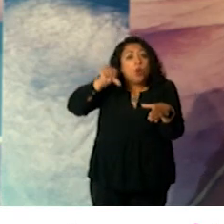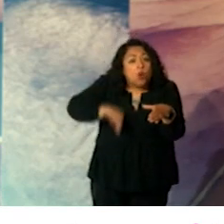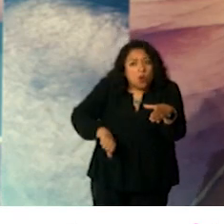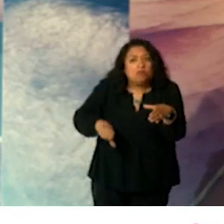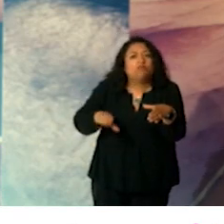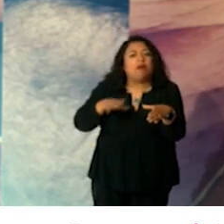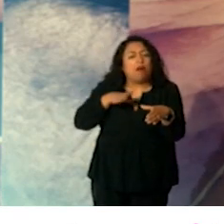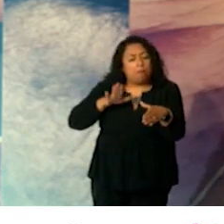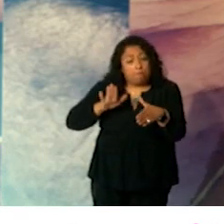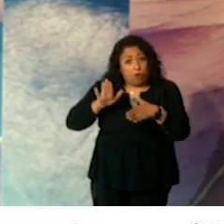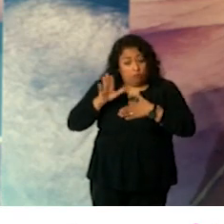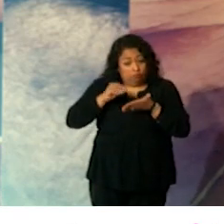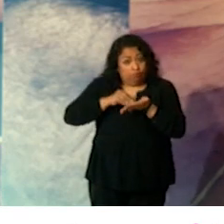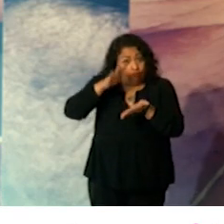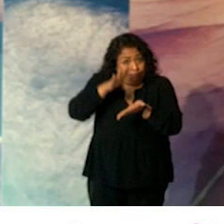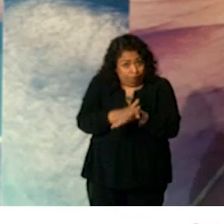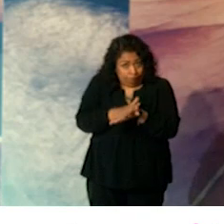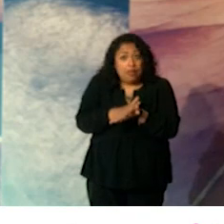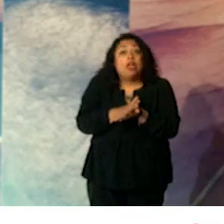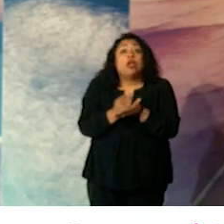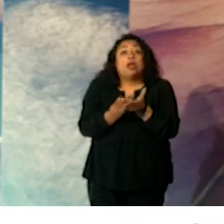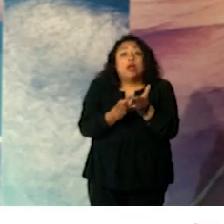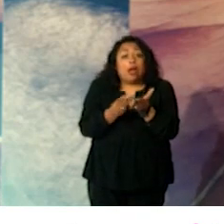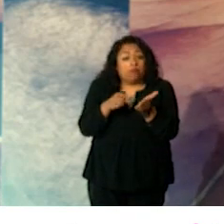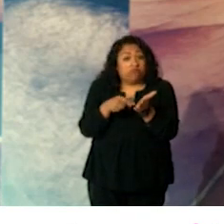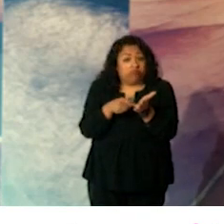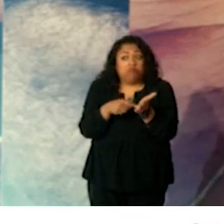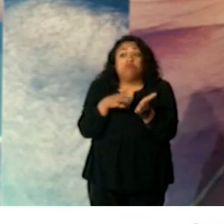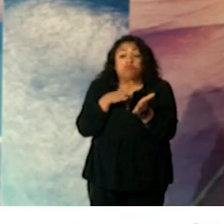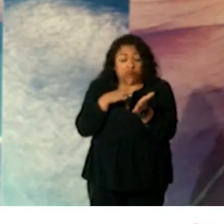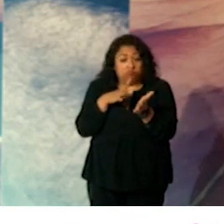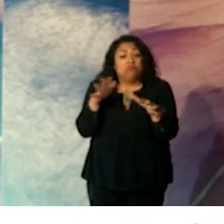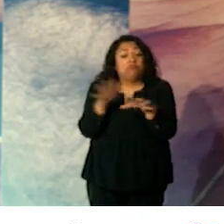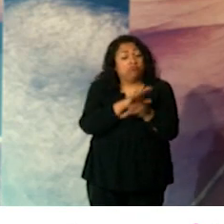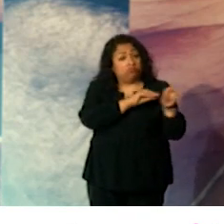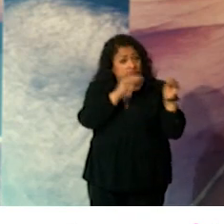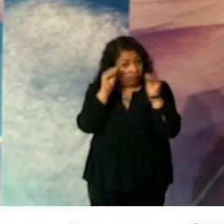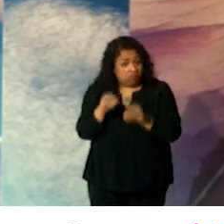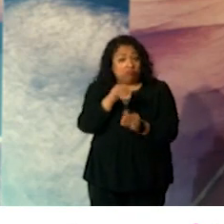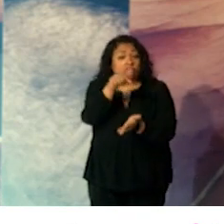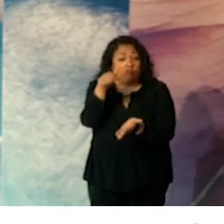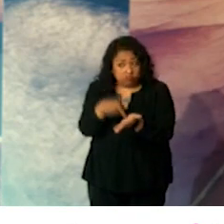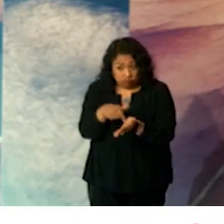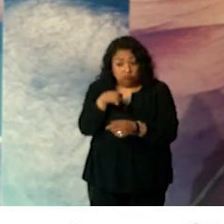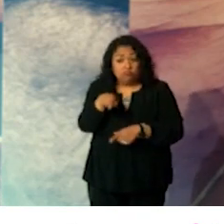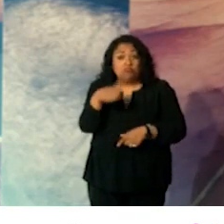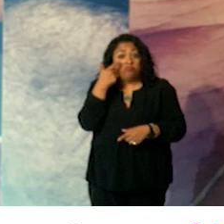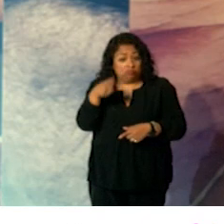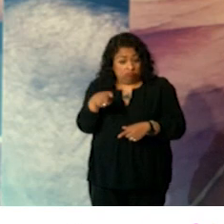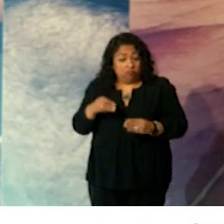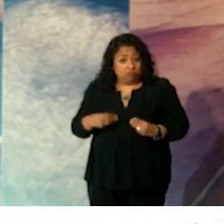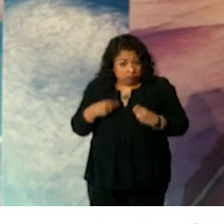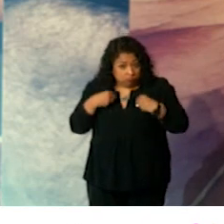la promesa escrita en sus nuevas escrituras de que se les va a reubicar en un lugar donde ellas quieren vivir